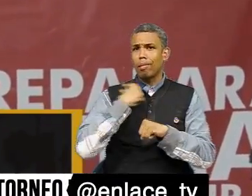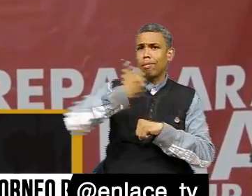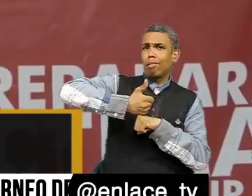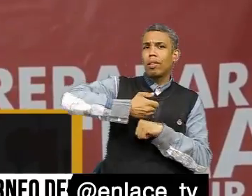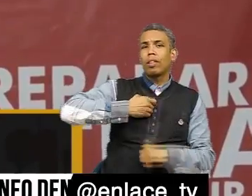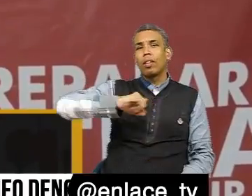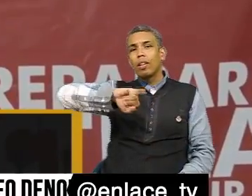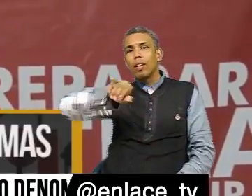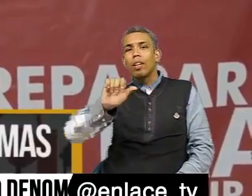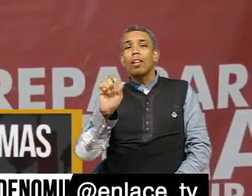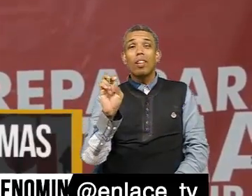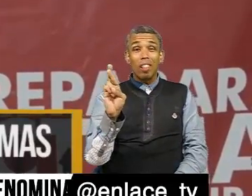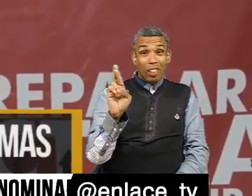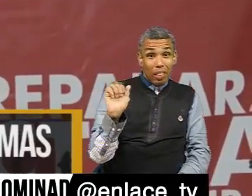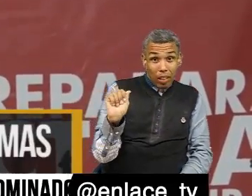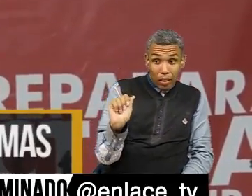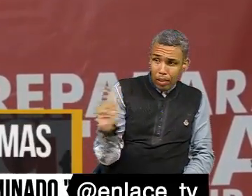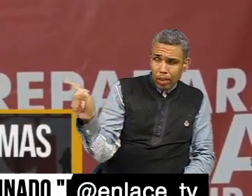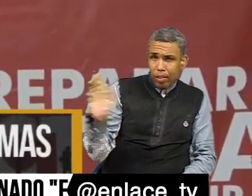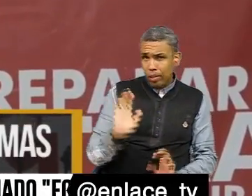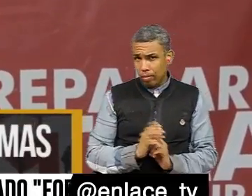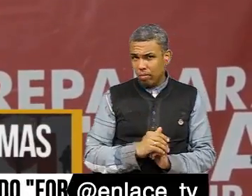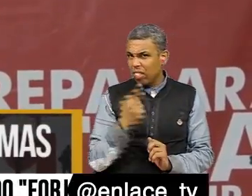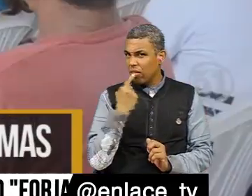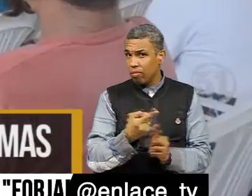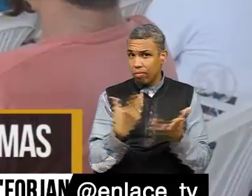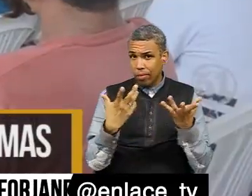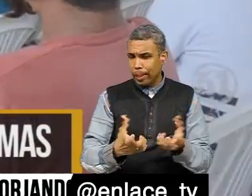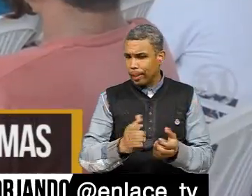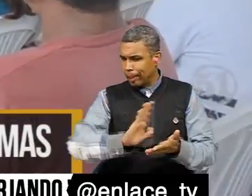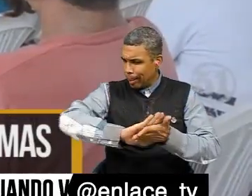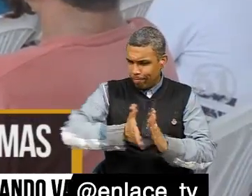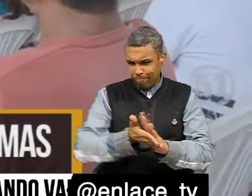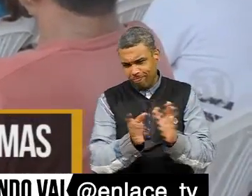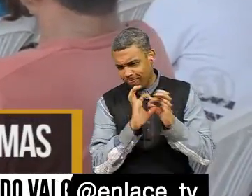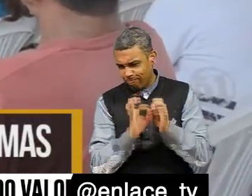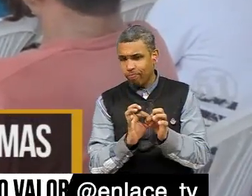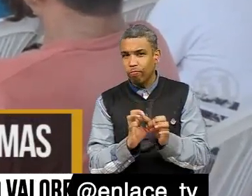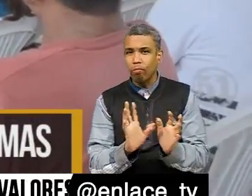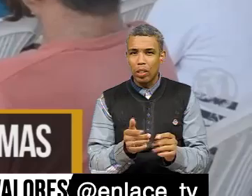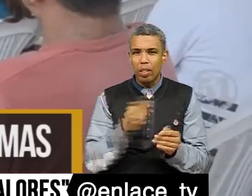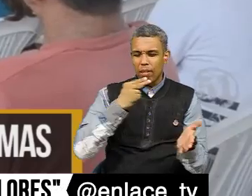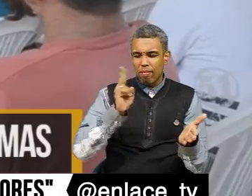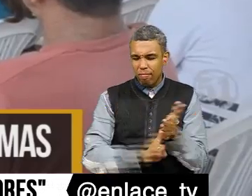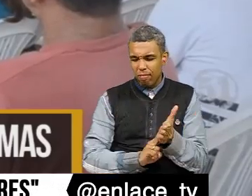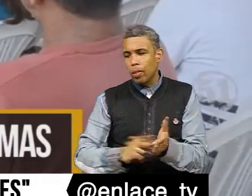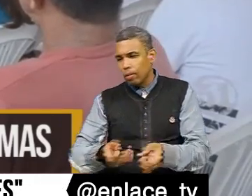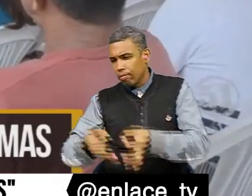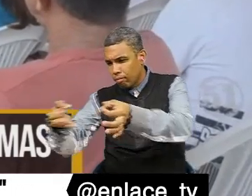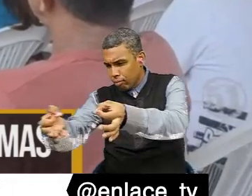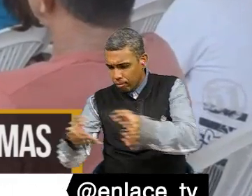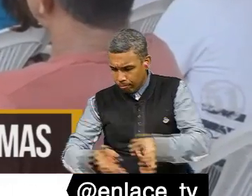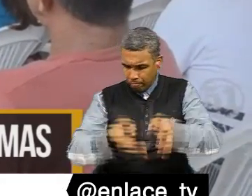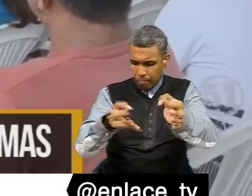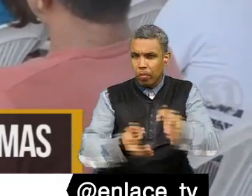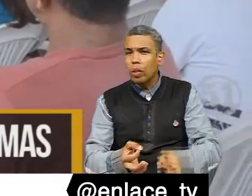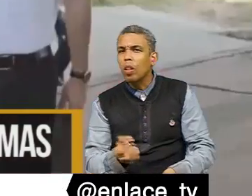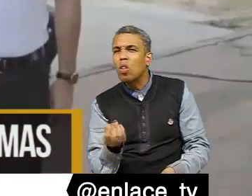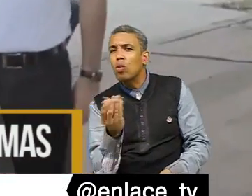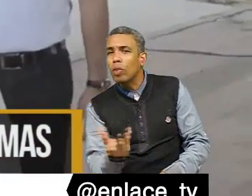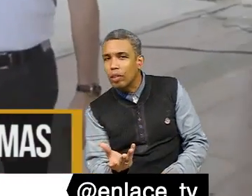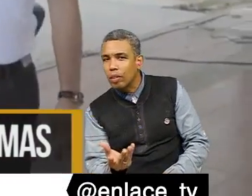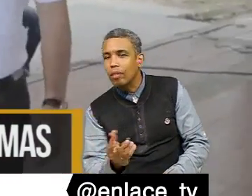que tienen las víctimas en este país es la paz, definitivamente. En total serán 52 cartas de indemnizaciones que serán entregadas a la población